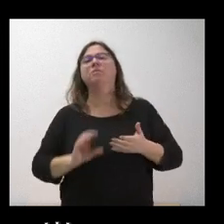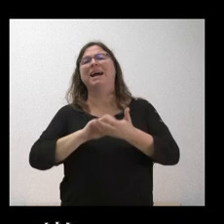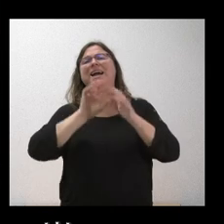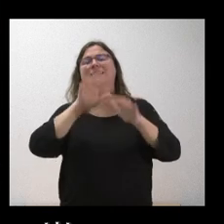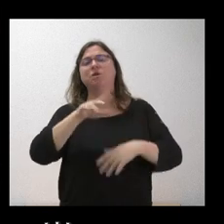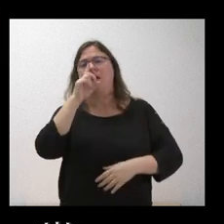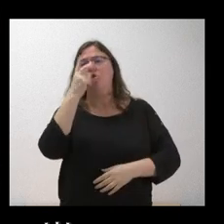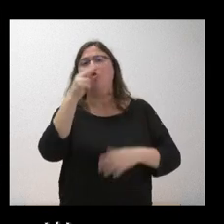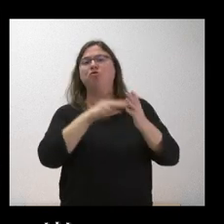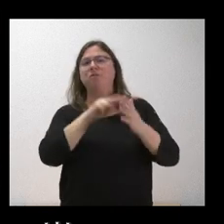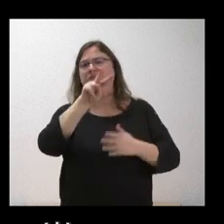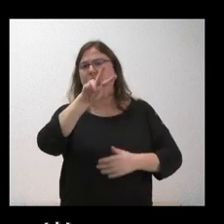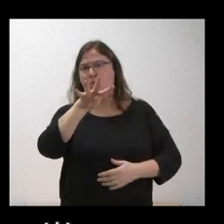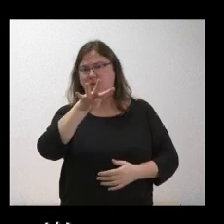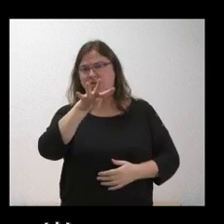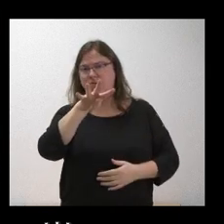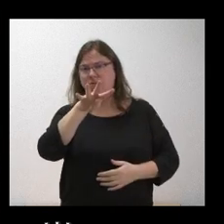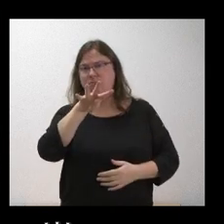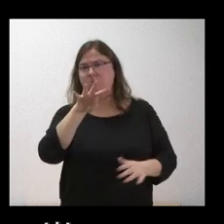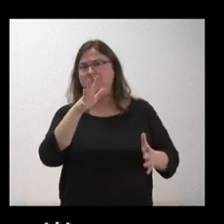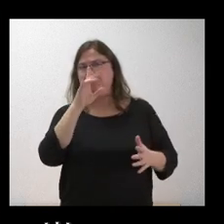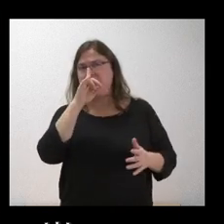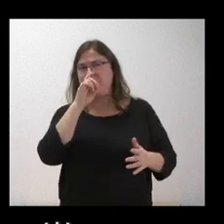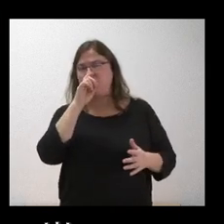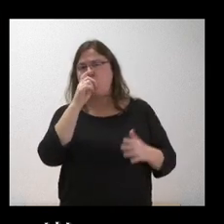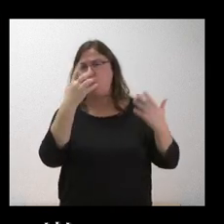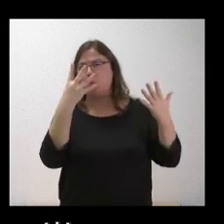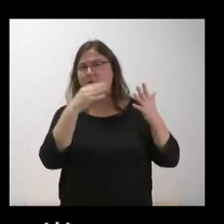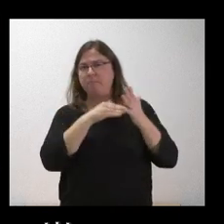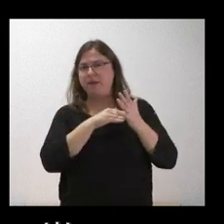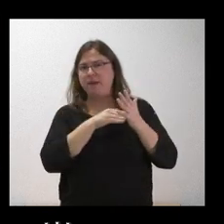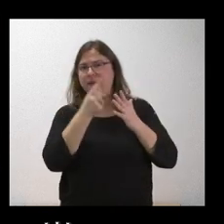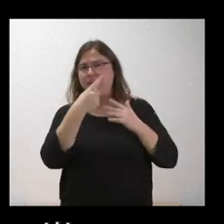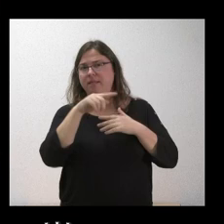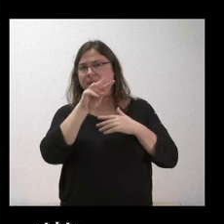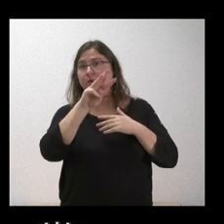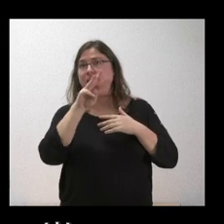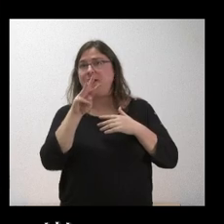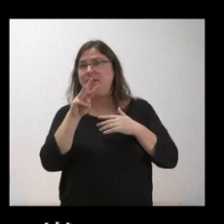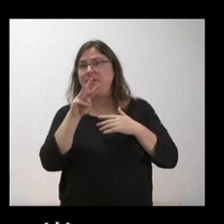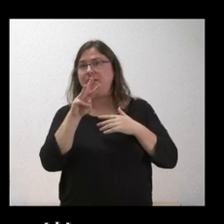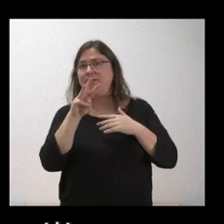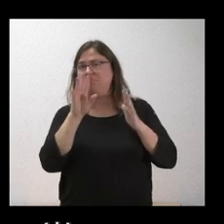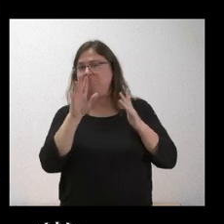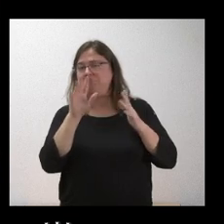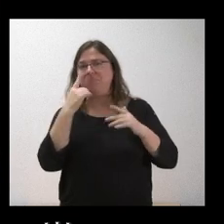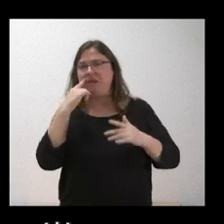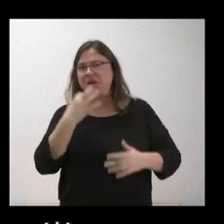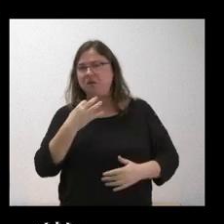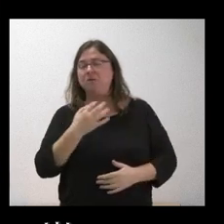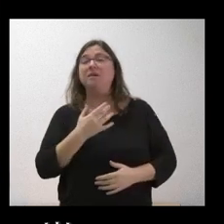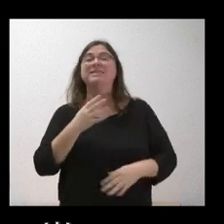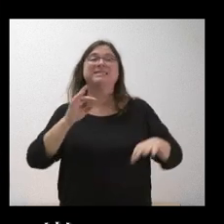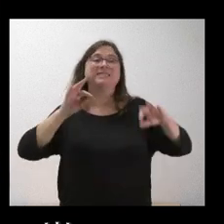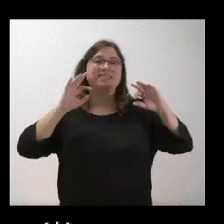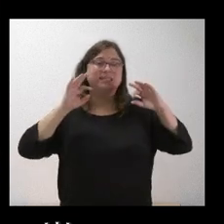2024 es decir hablaba de creo recordar 9000 133 creo recordar eh Y y que en concreto que